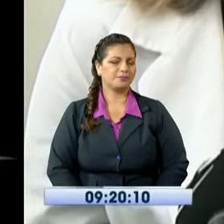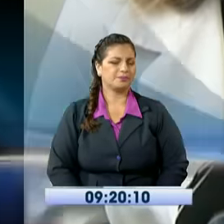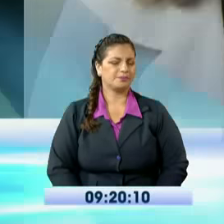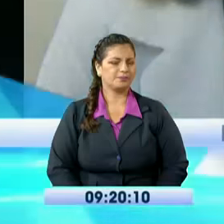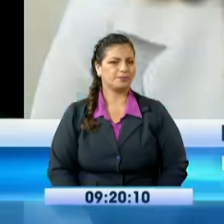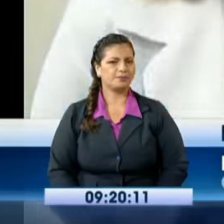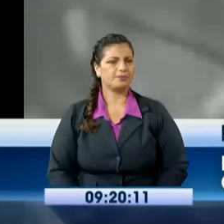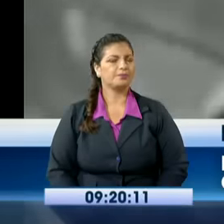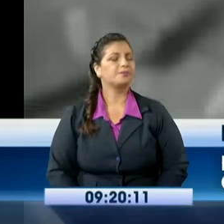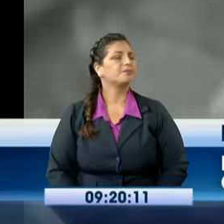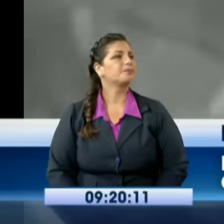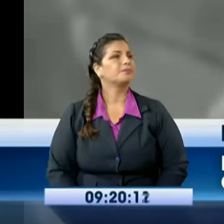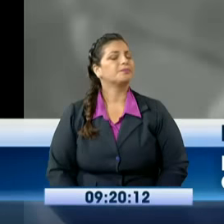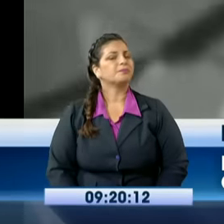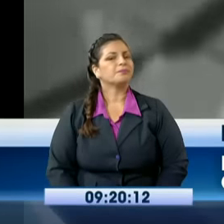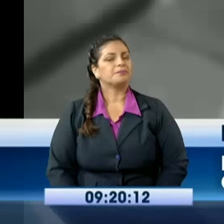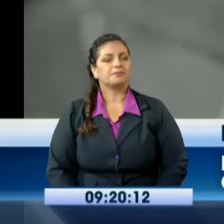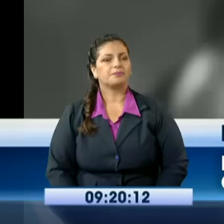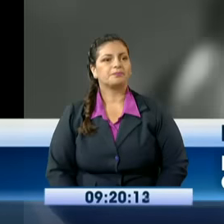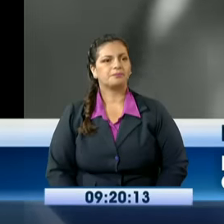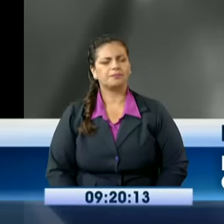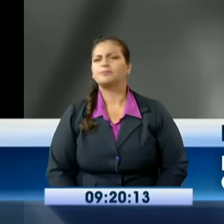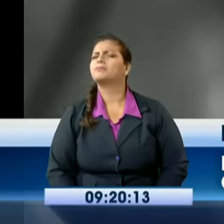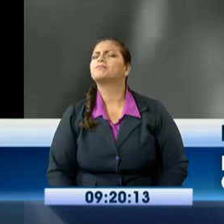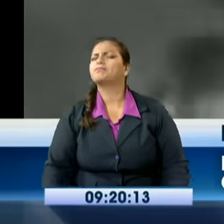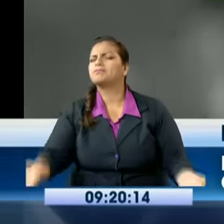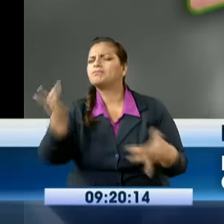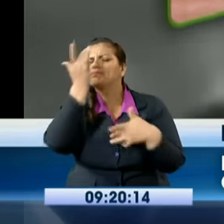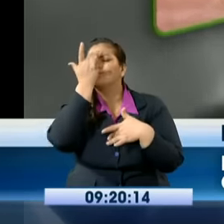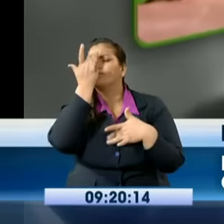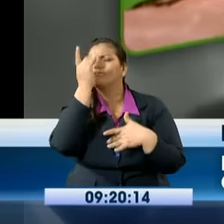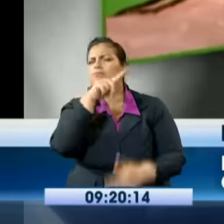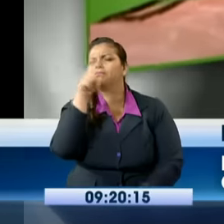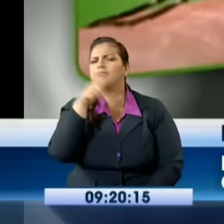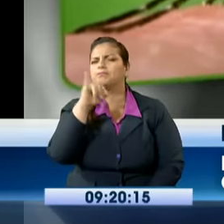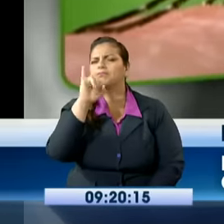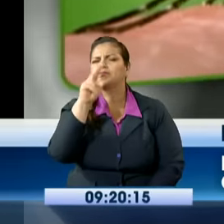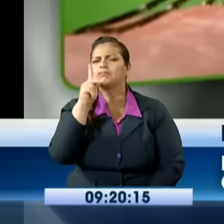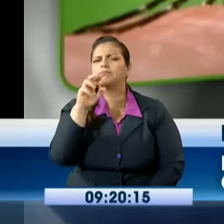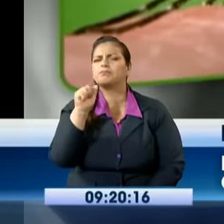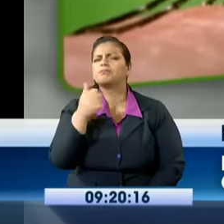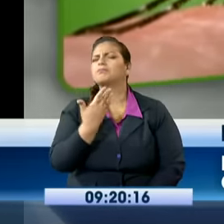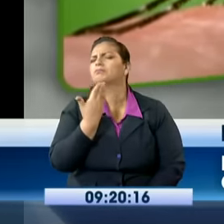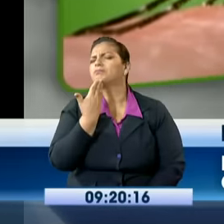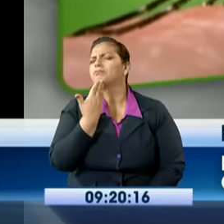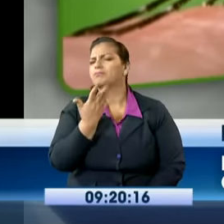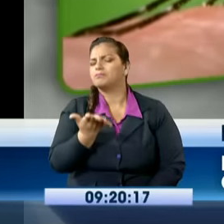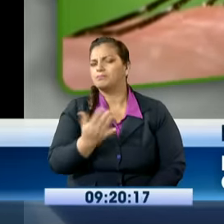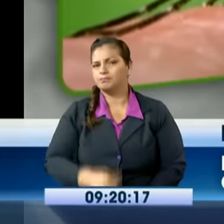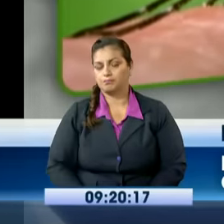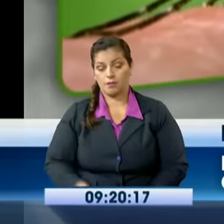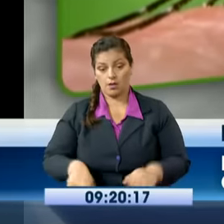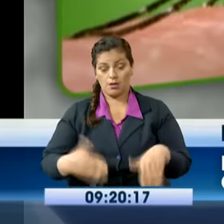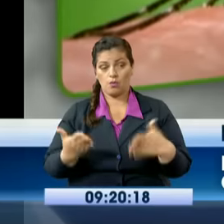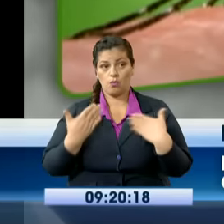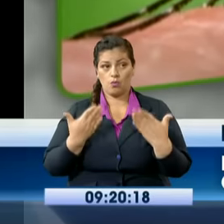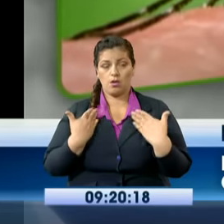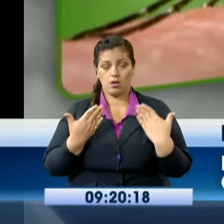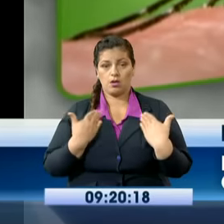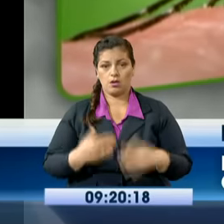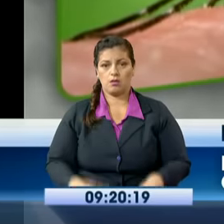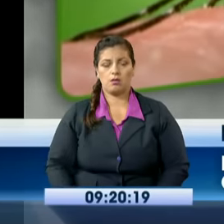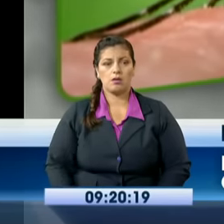grados centígrados. Sobre cómo ha evolucionado esta enfermedad en Guayaquil. Actualmente se está viendo pues que hay